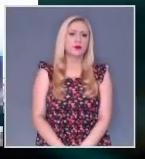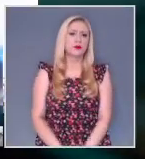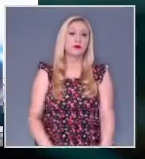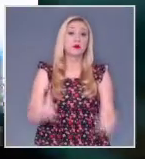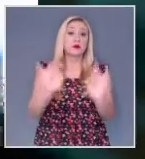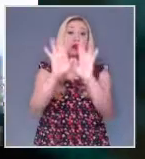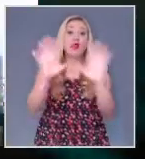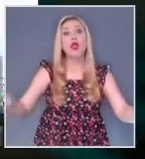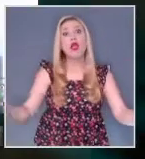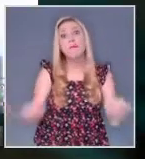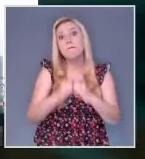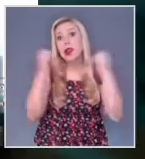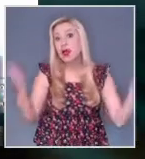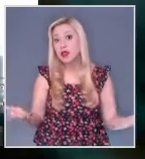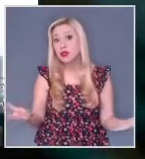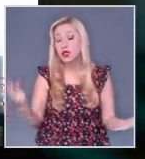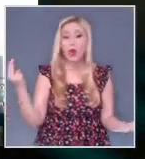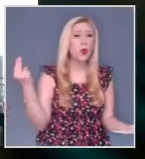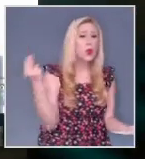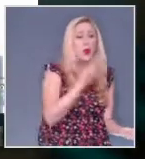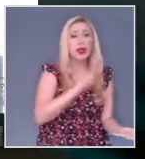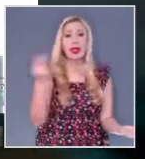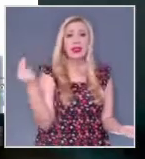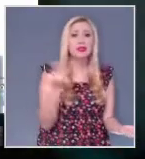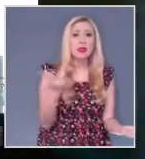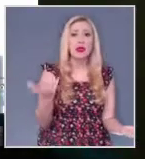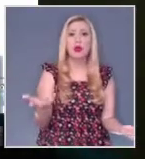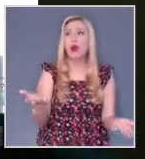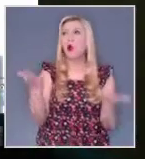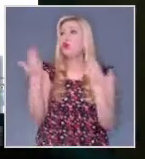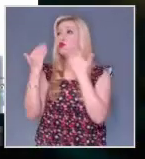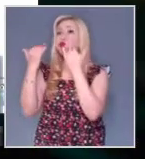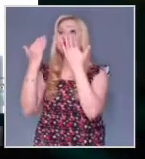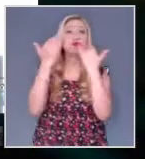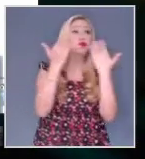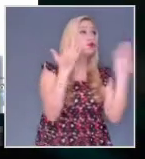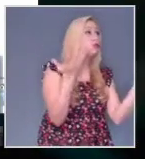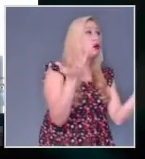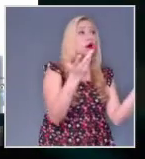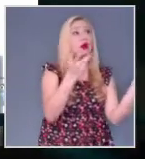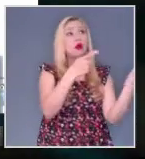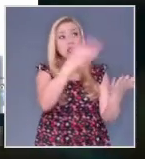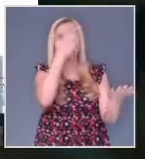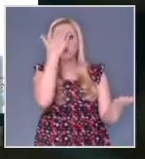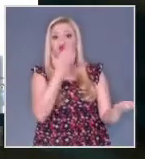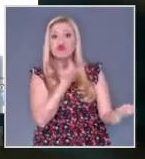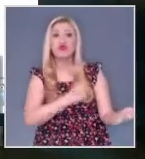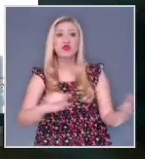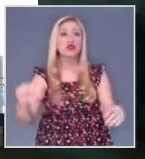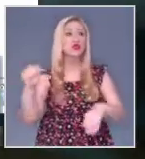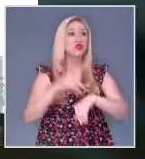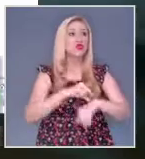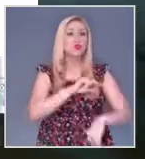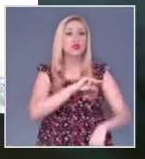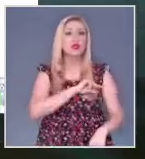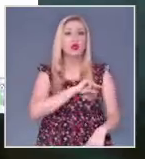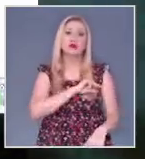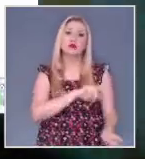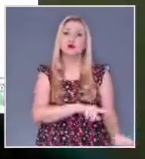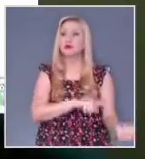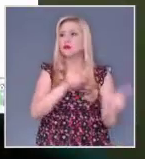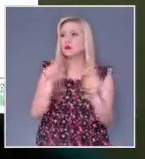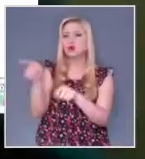o urgencia y en ausencia de profesionales no objetores es obligación del profesional prestar servicios de salud